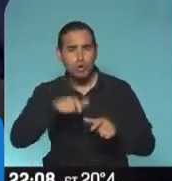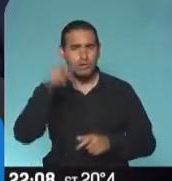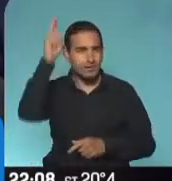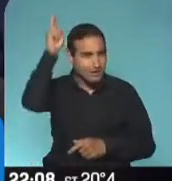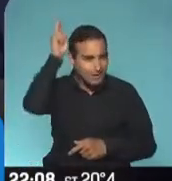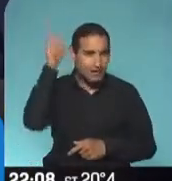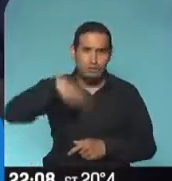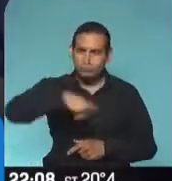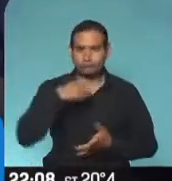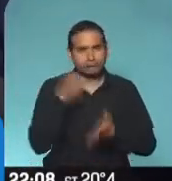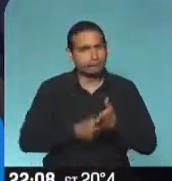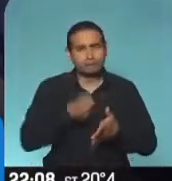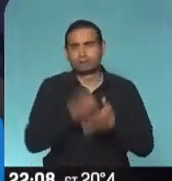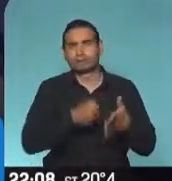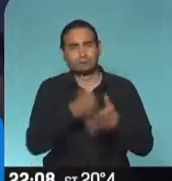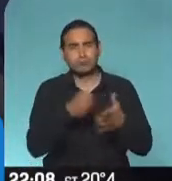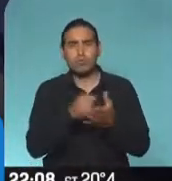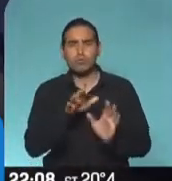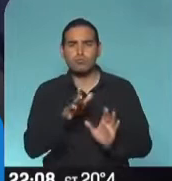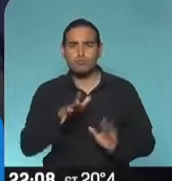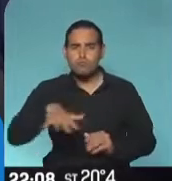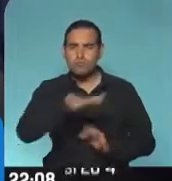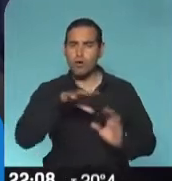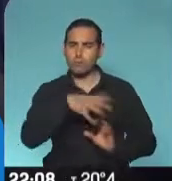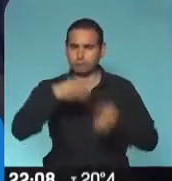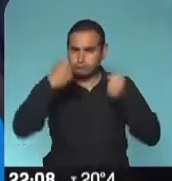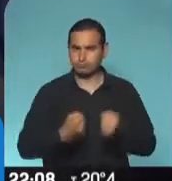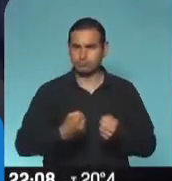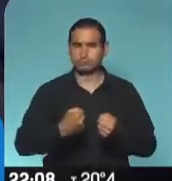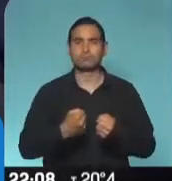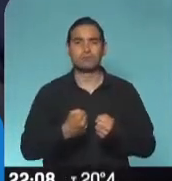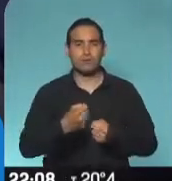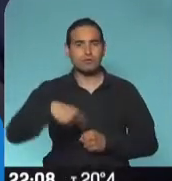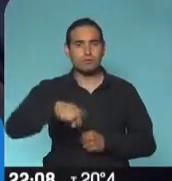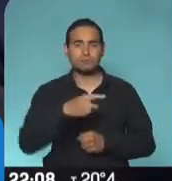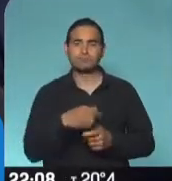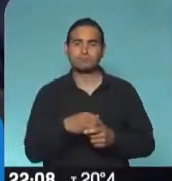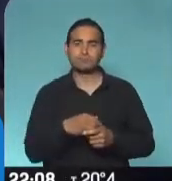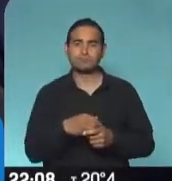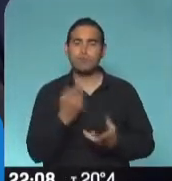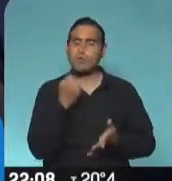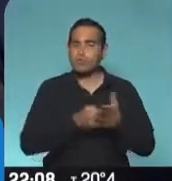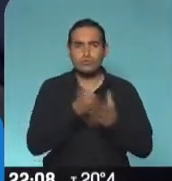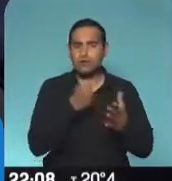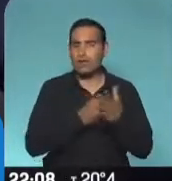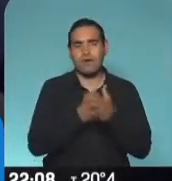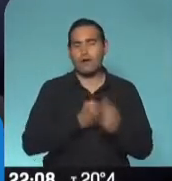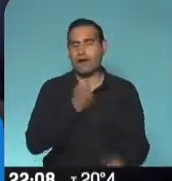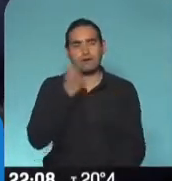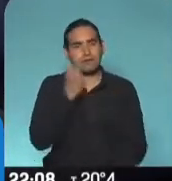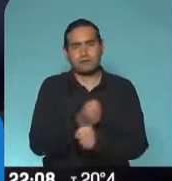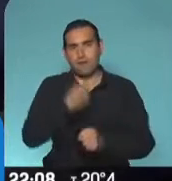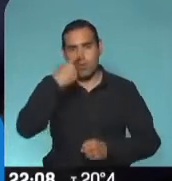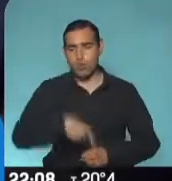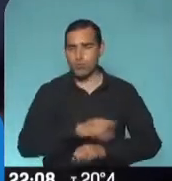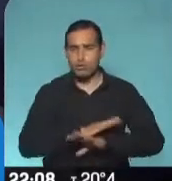pueblo luchador, pueblo que está de firme. Mi papá, uno de ellos, luchando hasta el último,